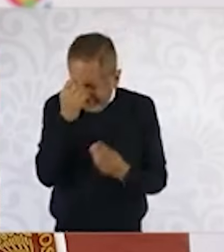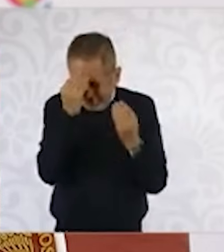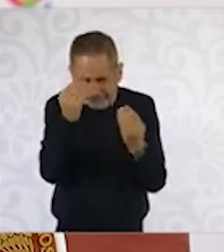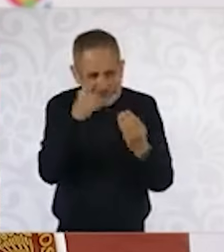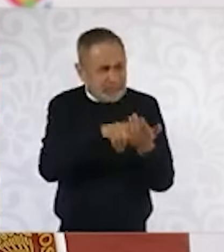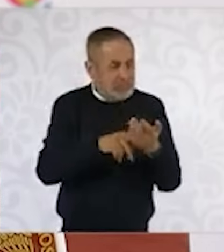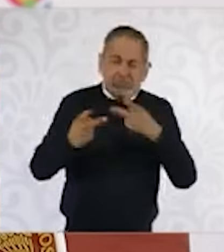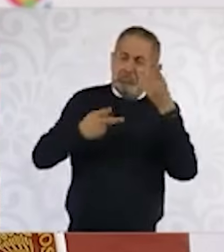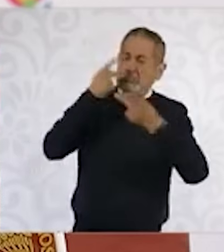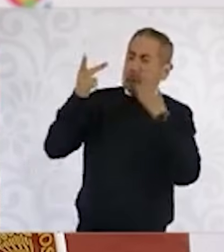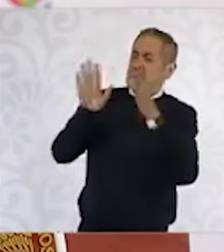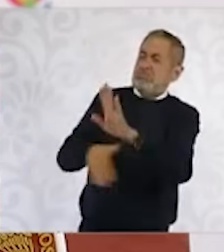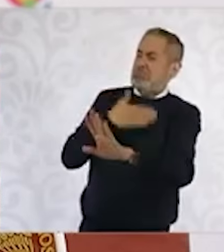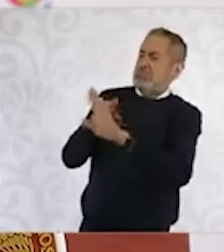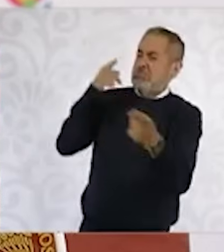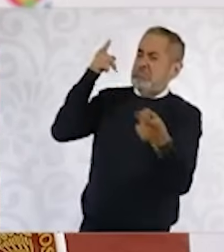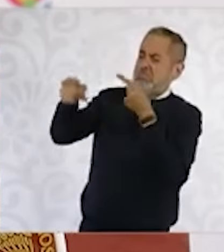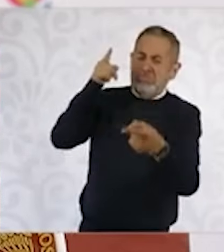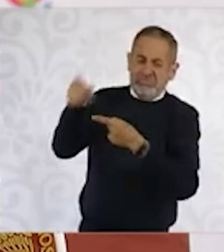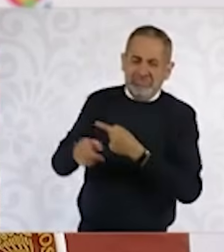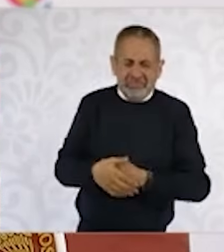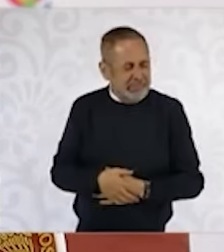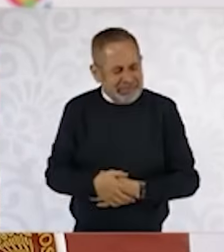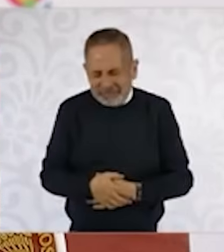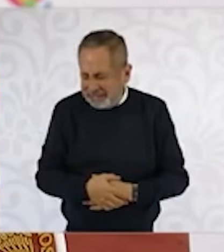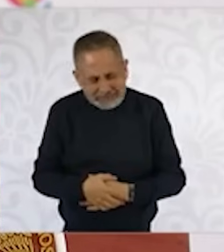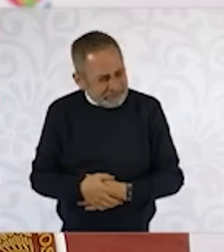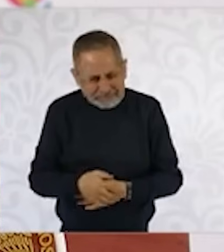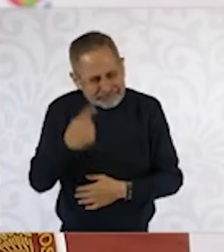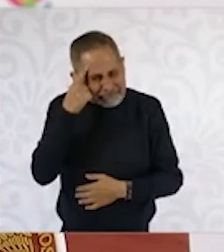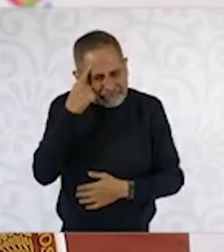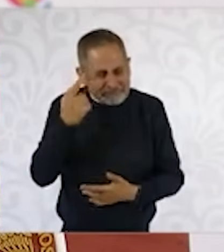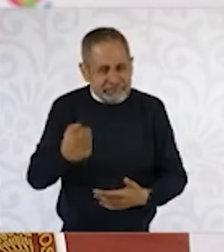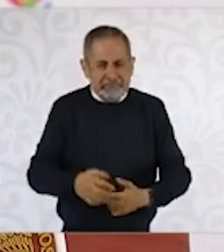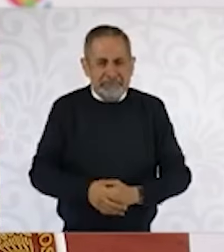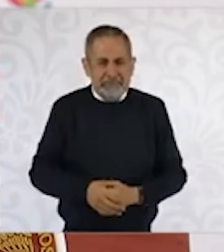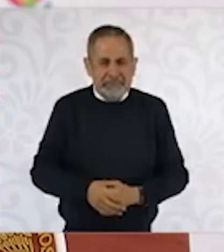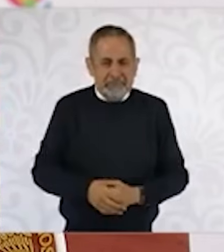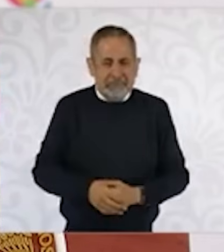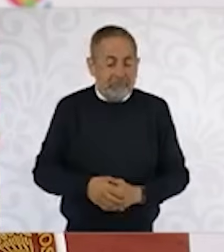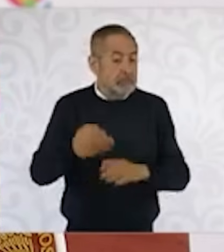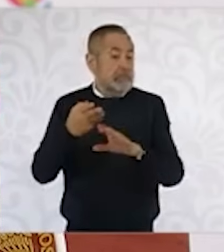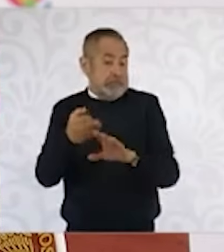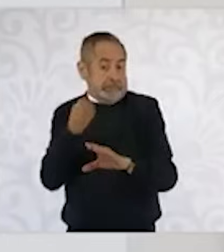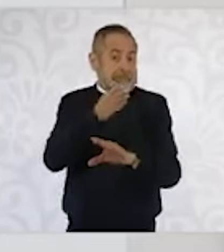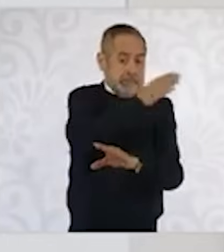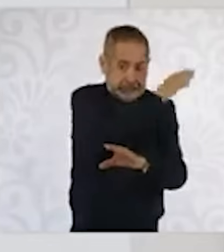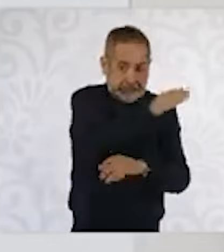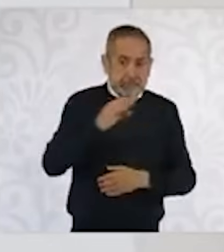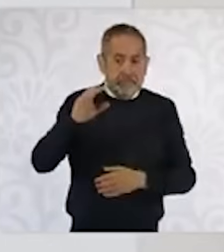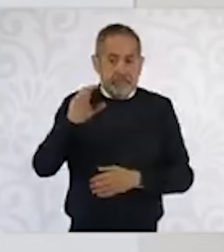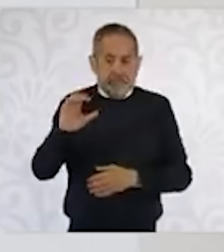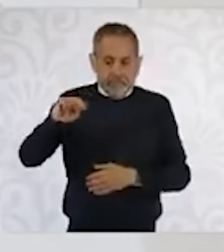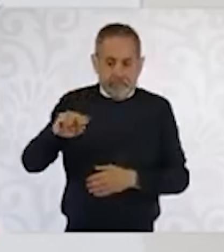dirigirse a una persona. ¿Cuánto gastaban antes en la Comisión Nacional